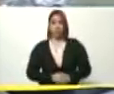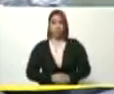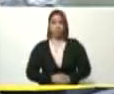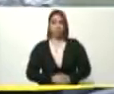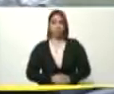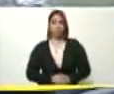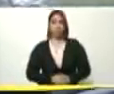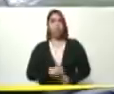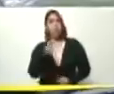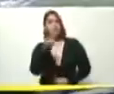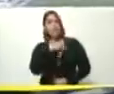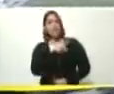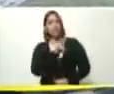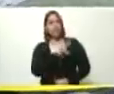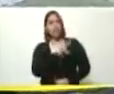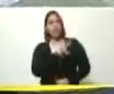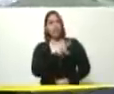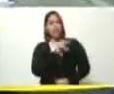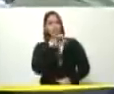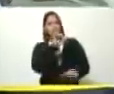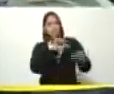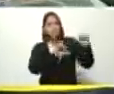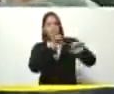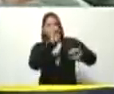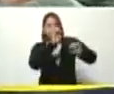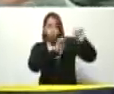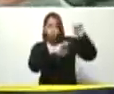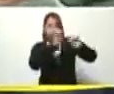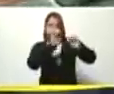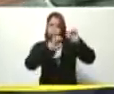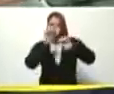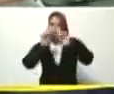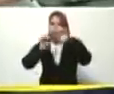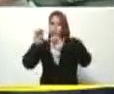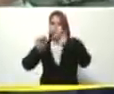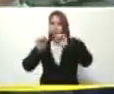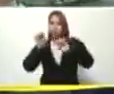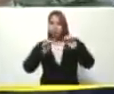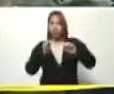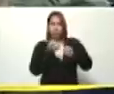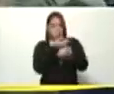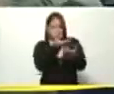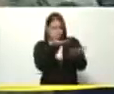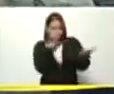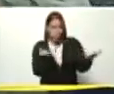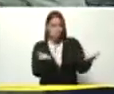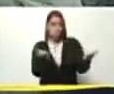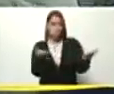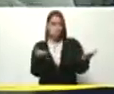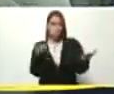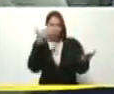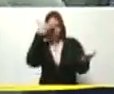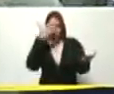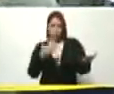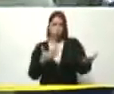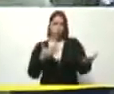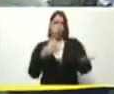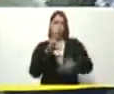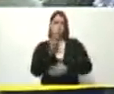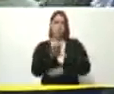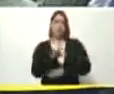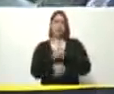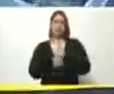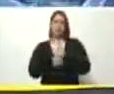Y Venezuela viene experimentando soldados y soldadas de la patria, queridos militares,